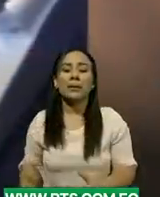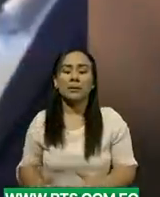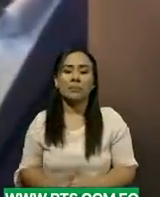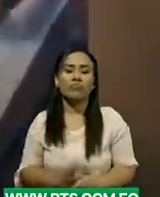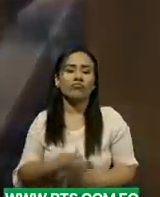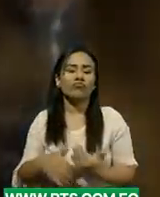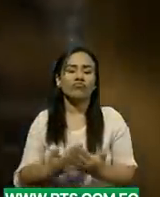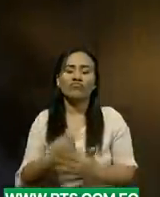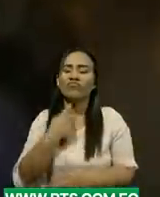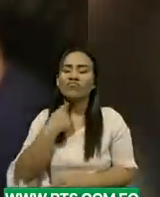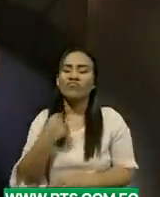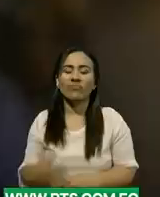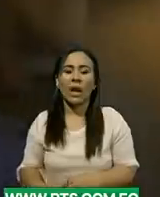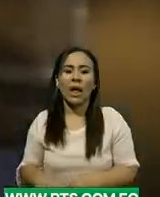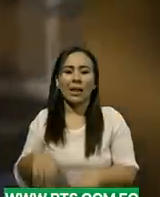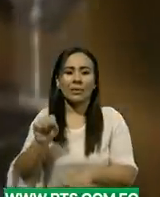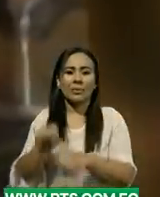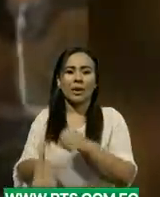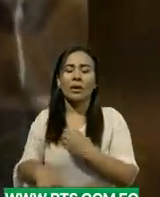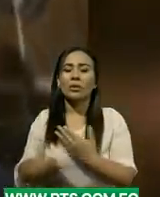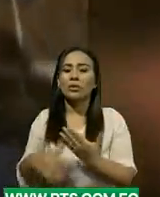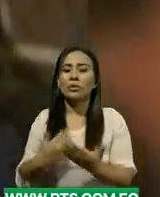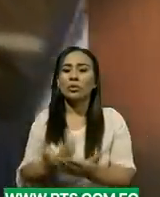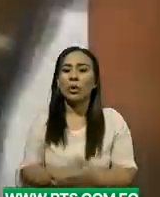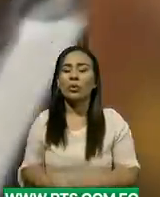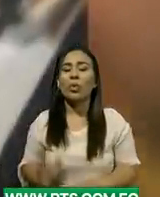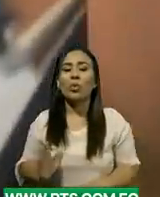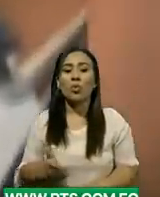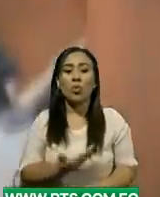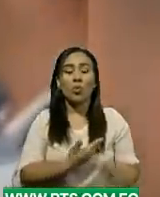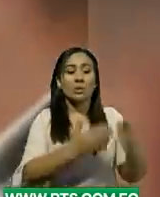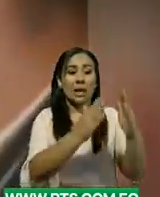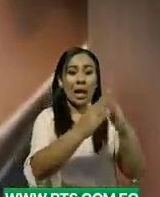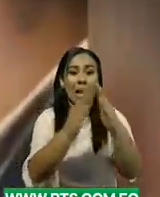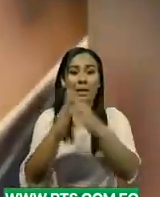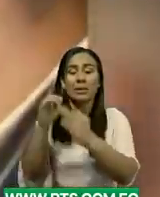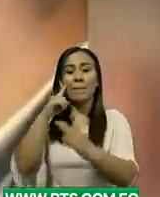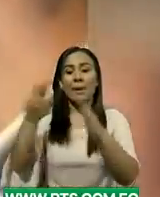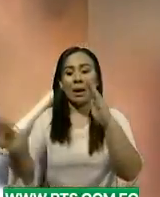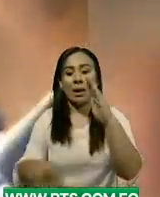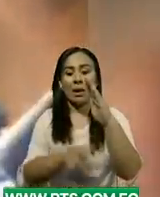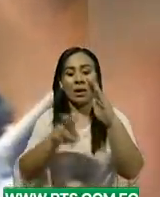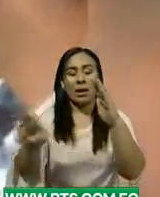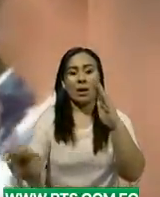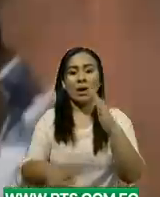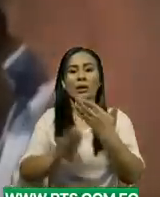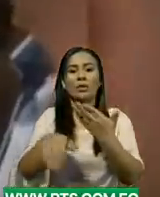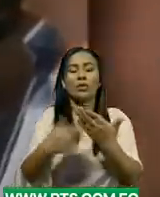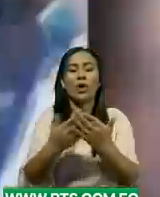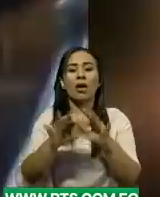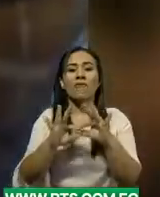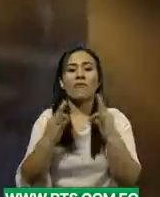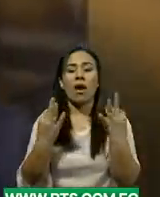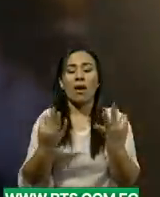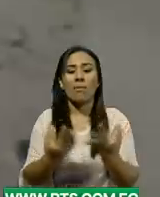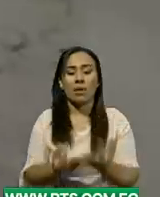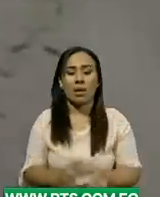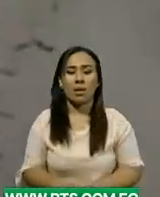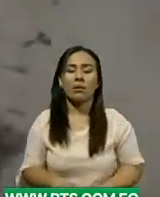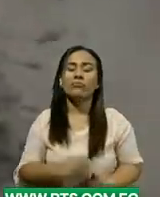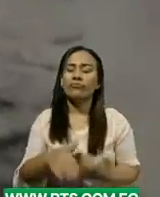completamente destruida. Tenemos nosotros ya listos nuestros albergues para recibir a todas las familias que deban ser